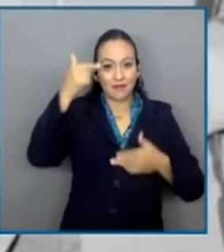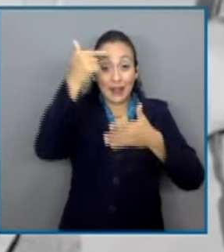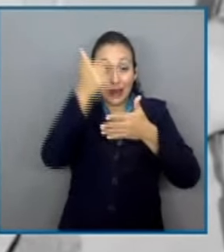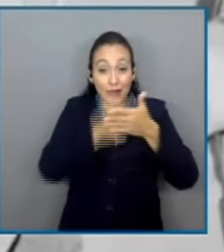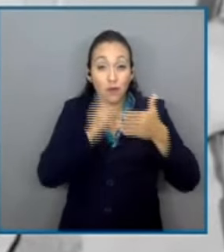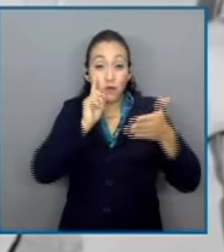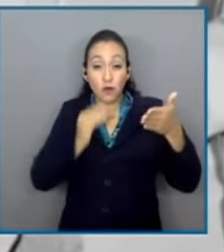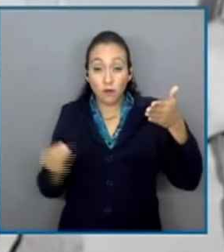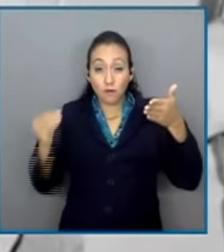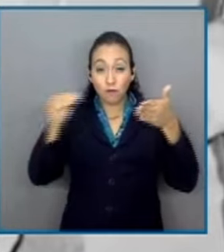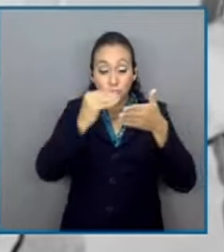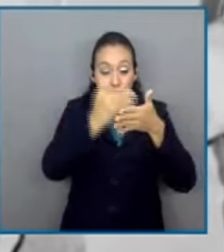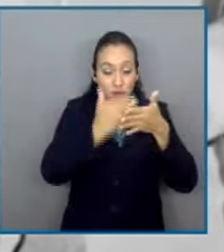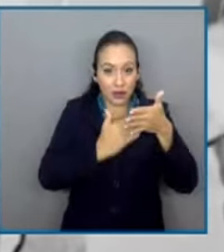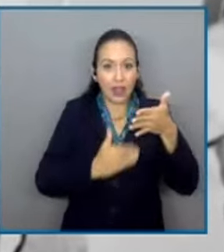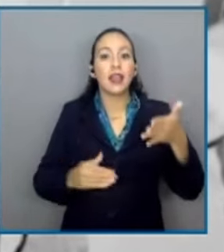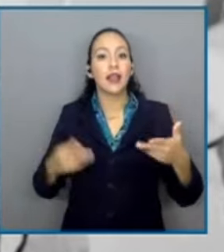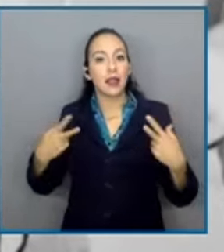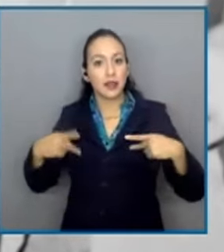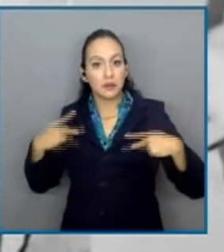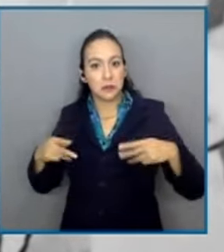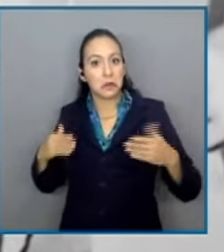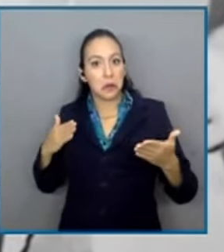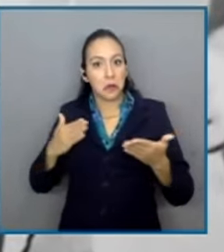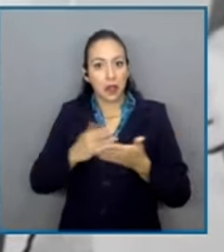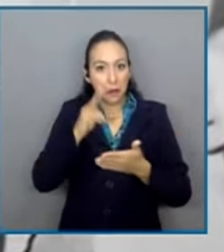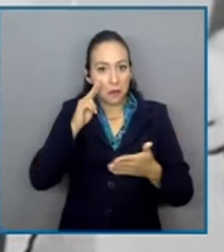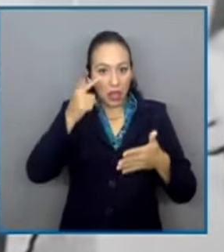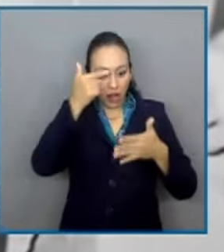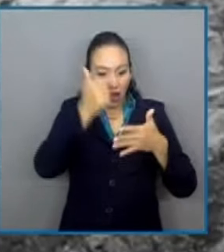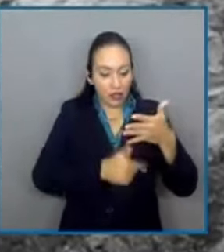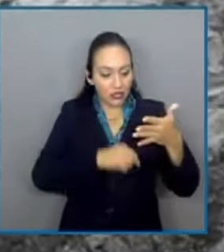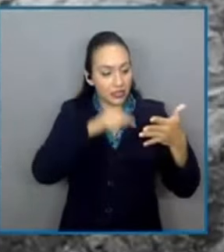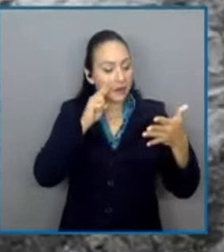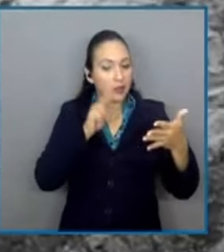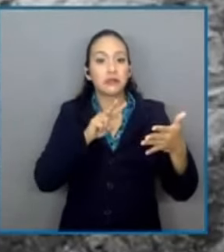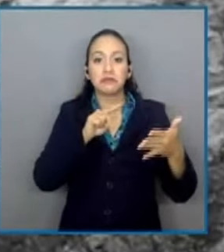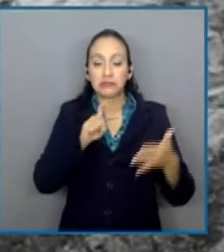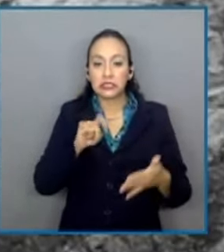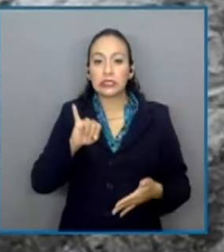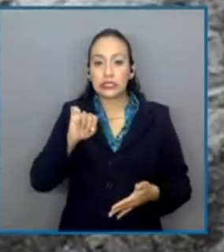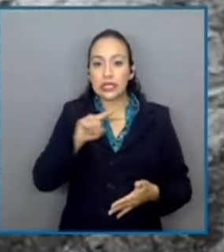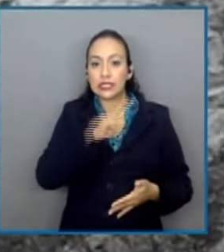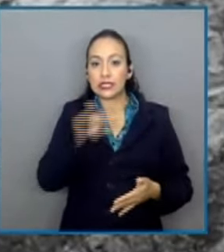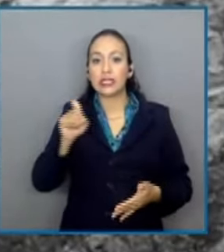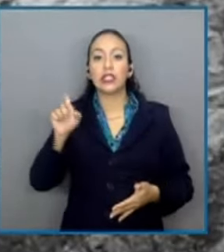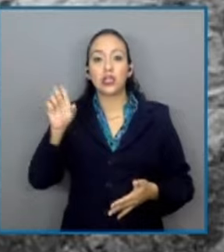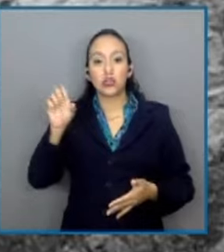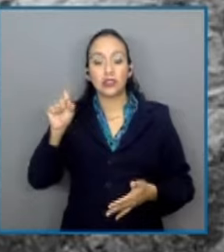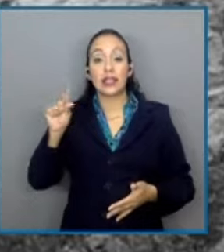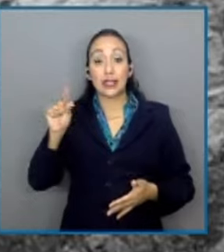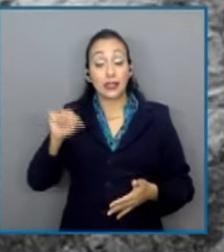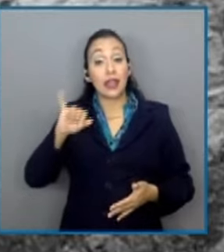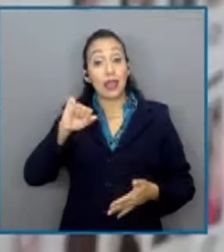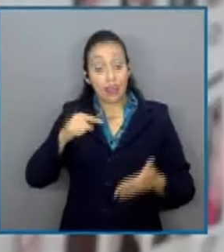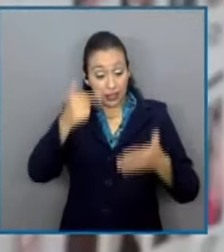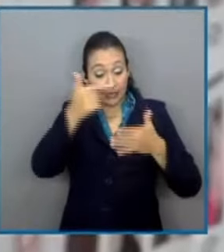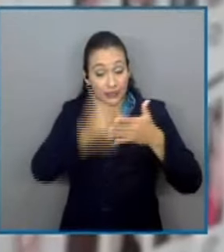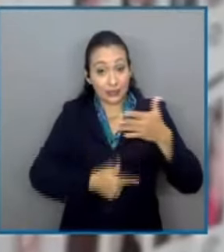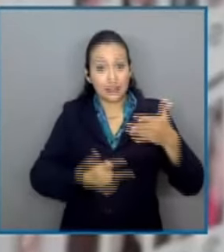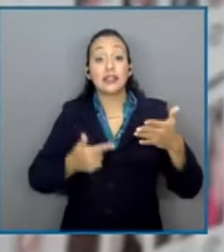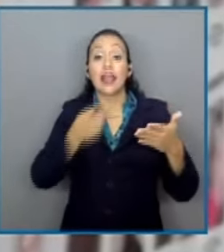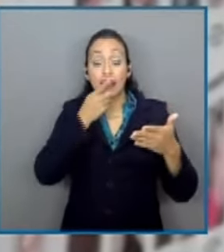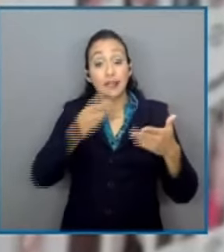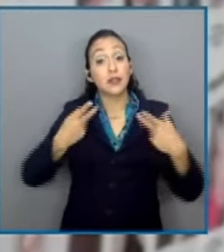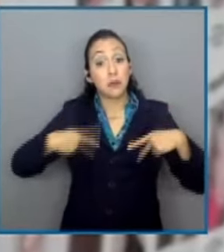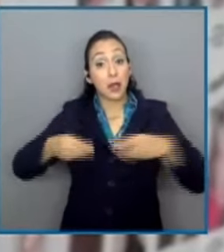dicha lista, constatando que al menos 160 de estos nombres se encuentran registrados como personas desaparecidas